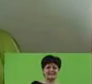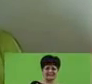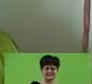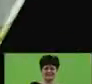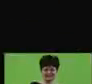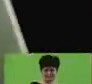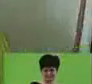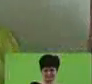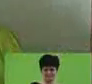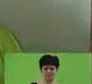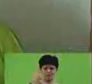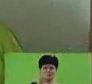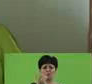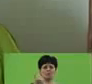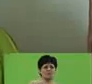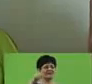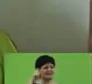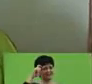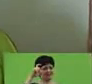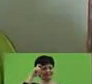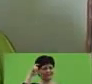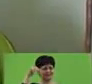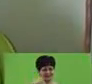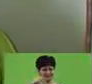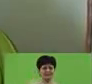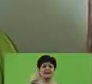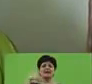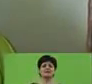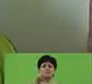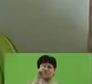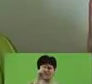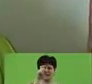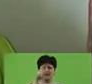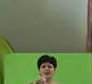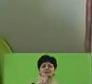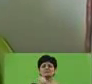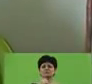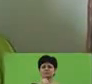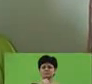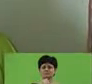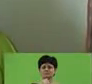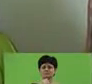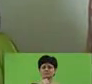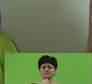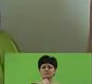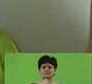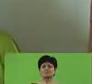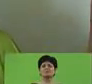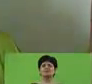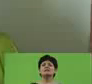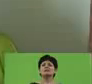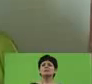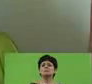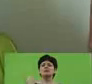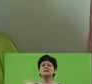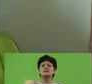Guanguelén. Estoy trabajando en el hospital de allá, la parte de psicología clínica, y a su vez